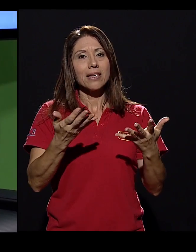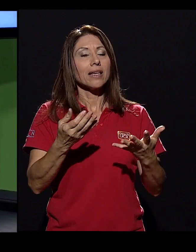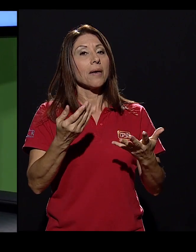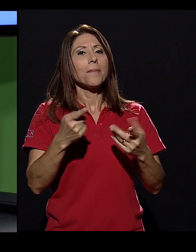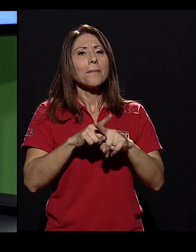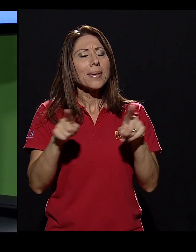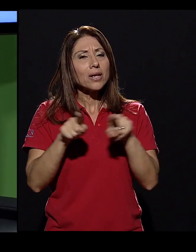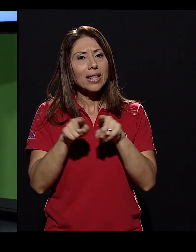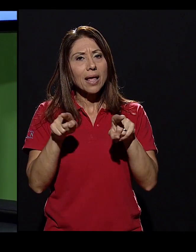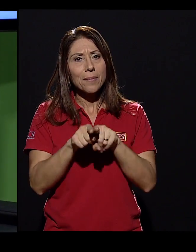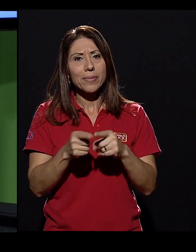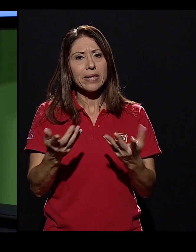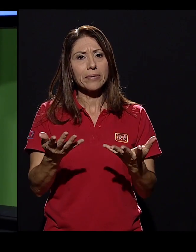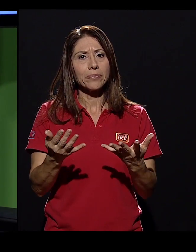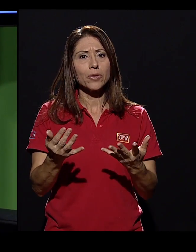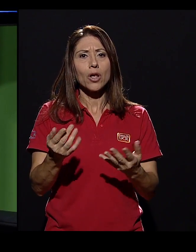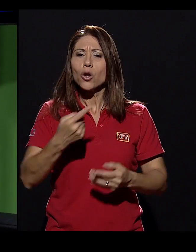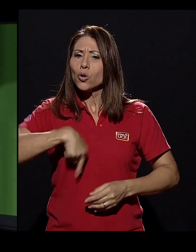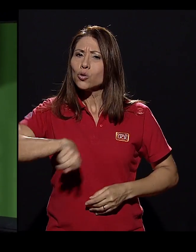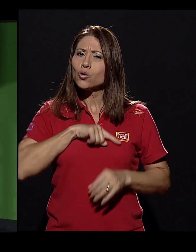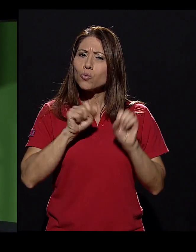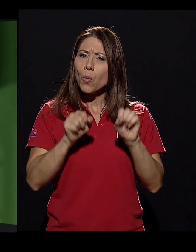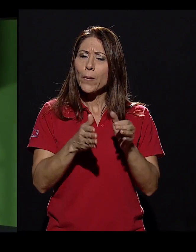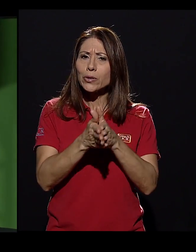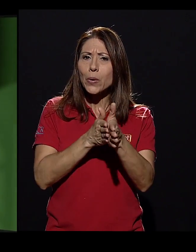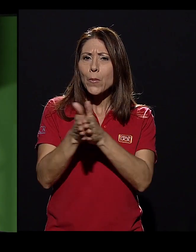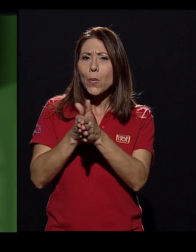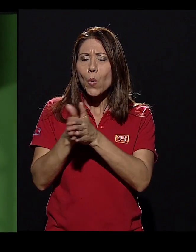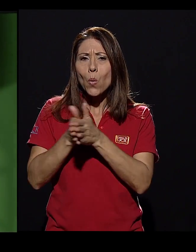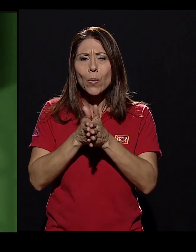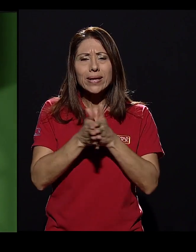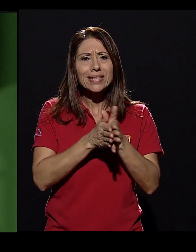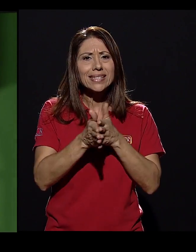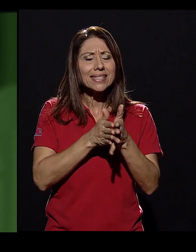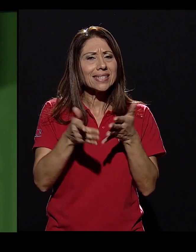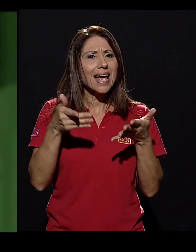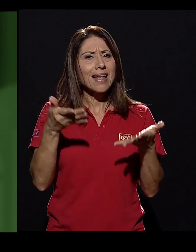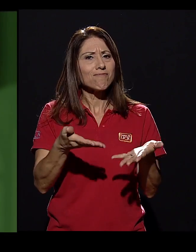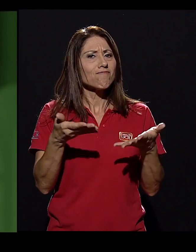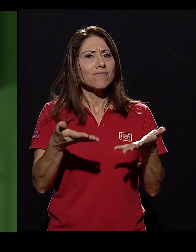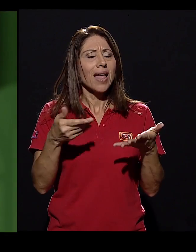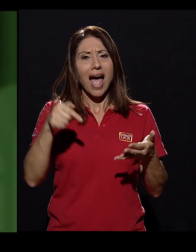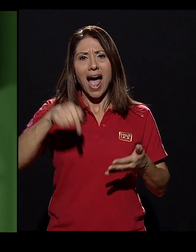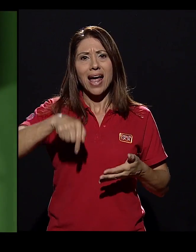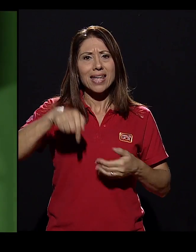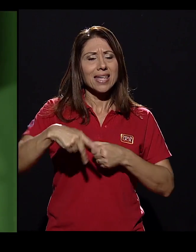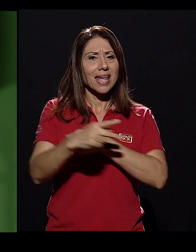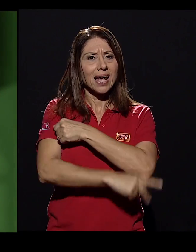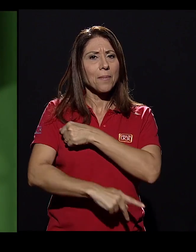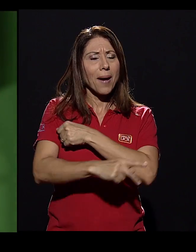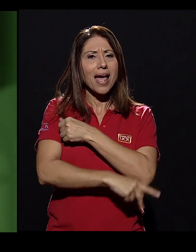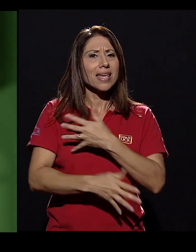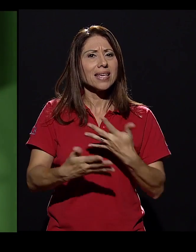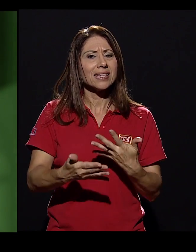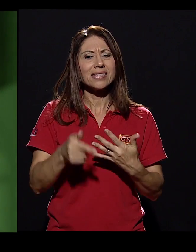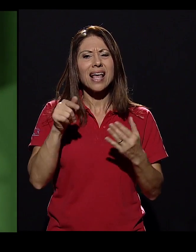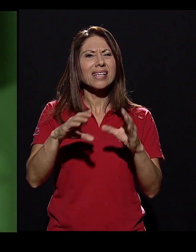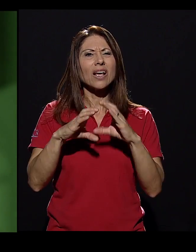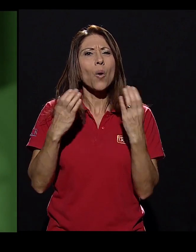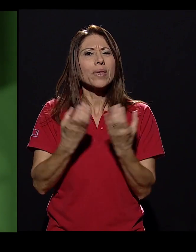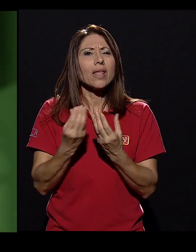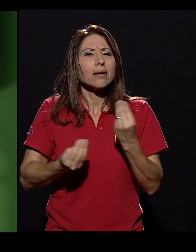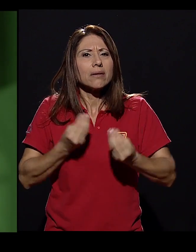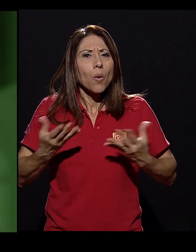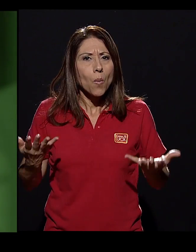supuesto, como es, pero que también cómo podemos sacar provecho en este movimiento aquí en el país de